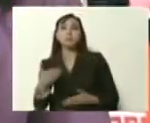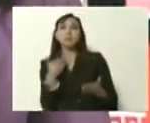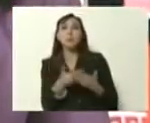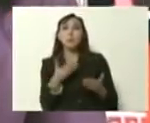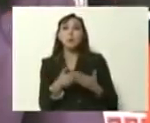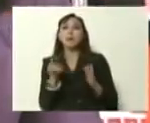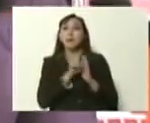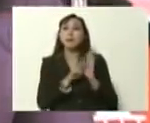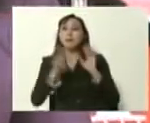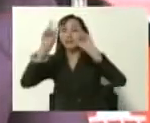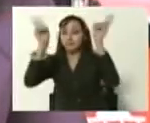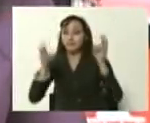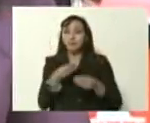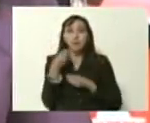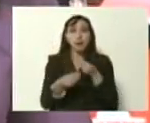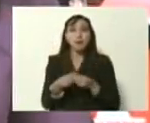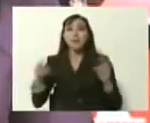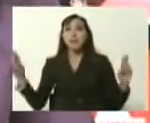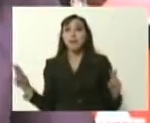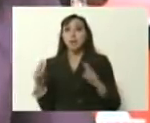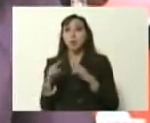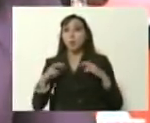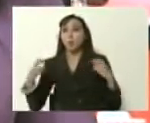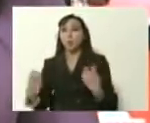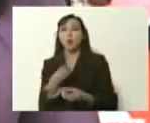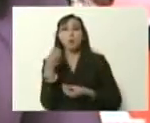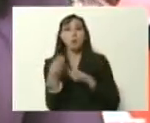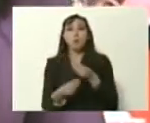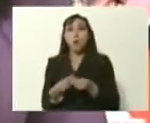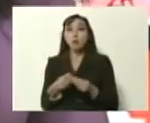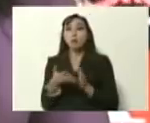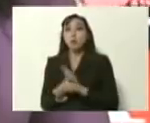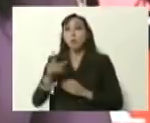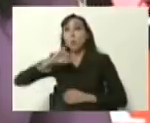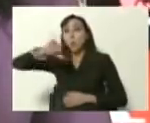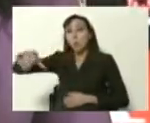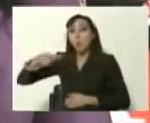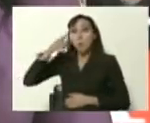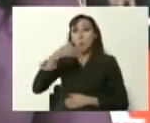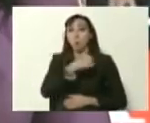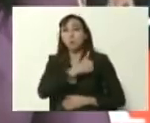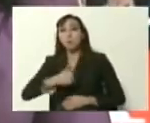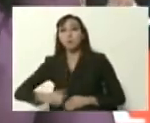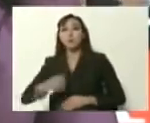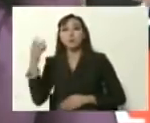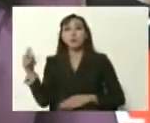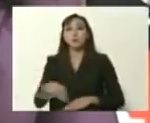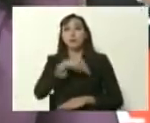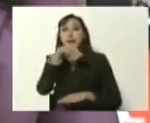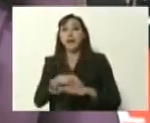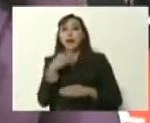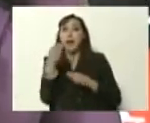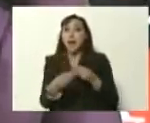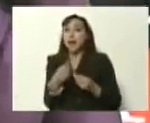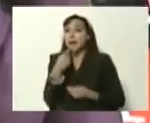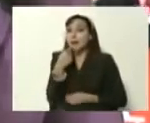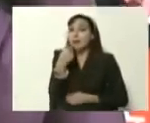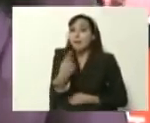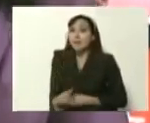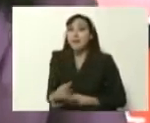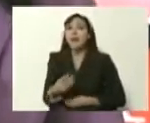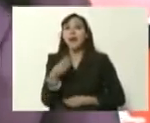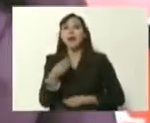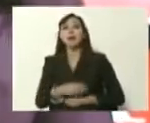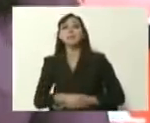originado desde este espacio de encuentro, desde donde el presidente del Parlamento venezolano rescataba que debe ponerse